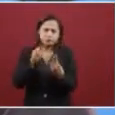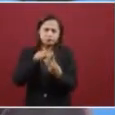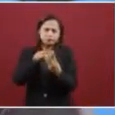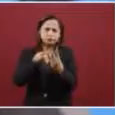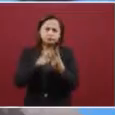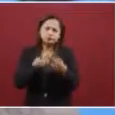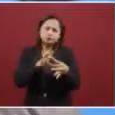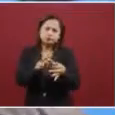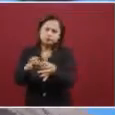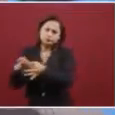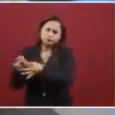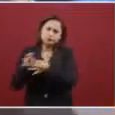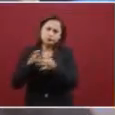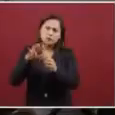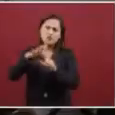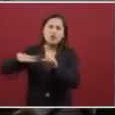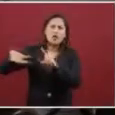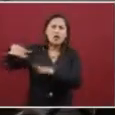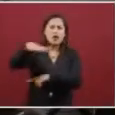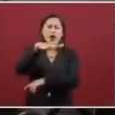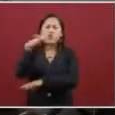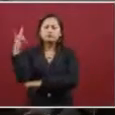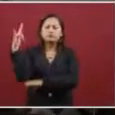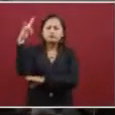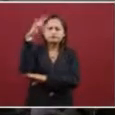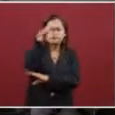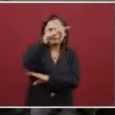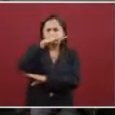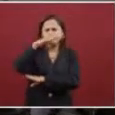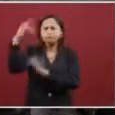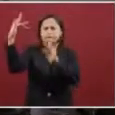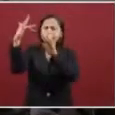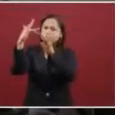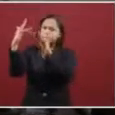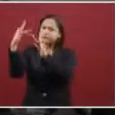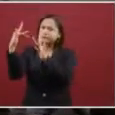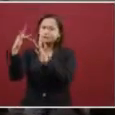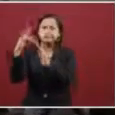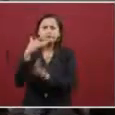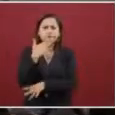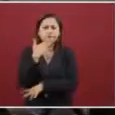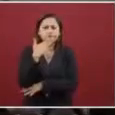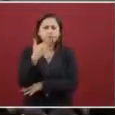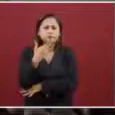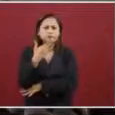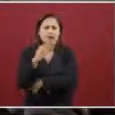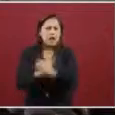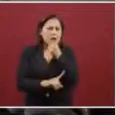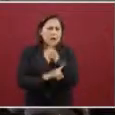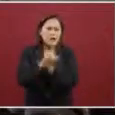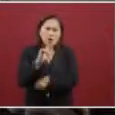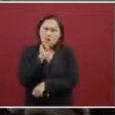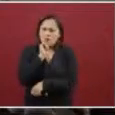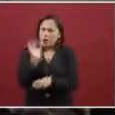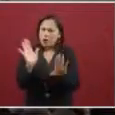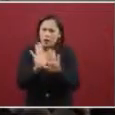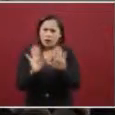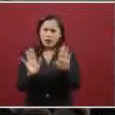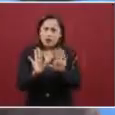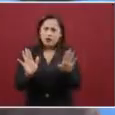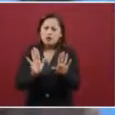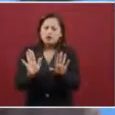no tendrá ninguna complicación vamos a tener la posibilidad de utilizar simultáneamente